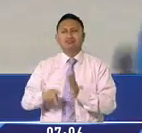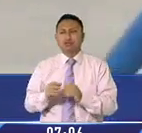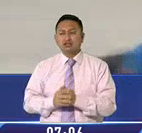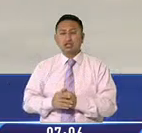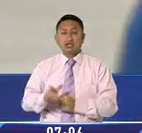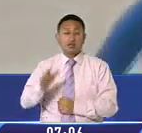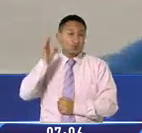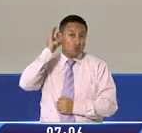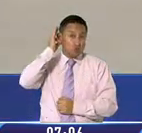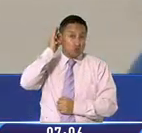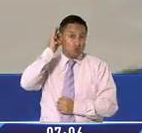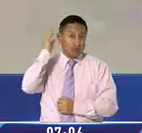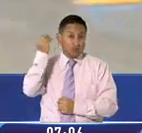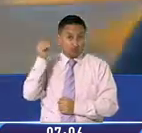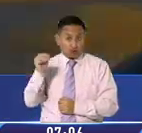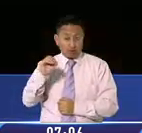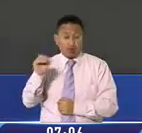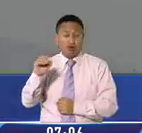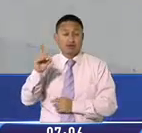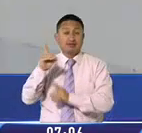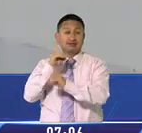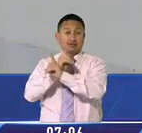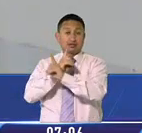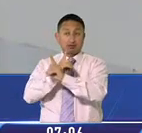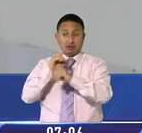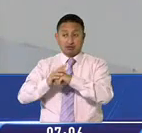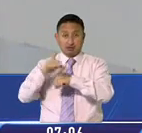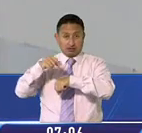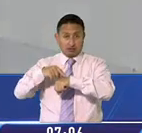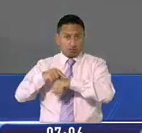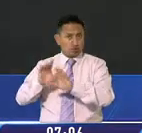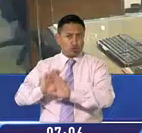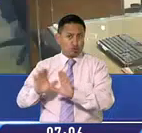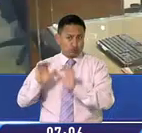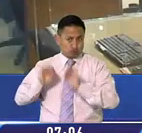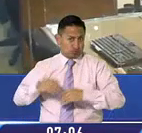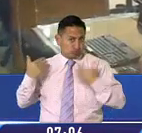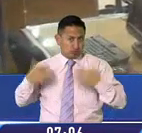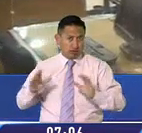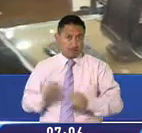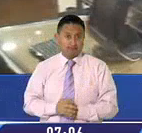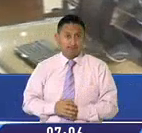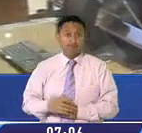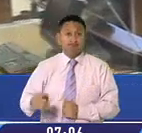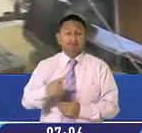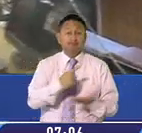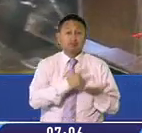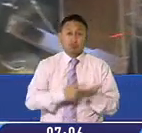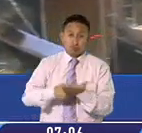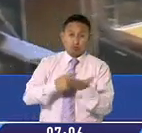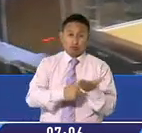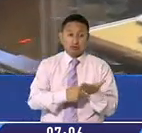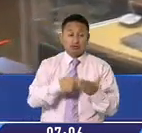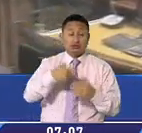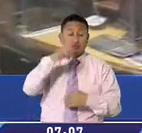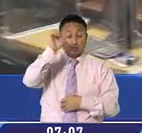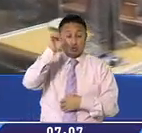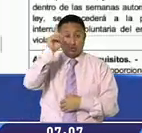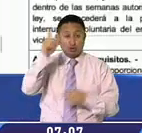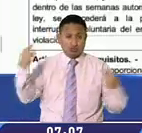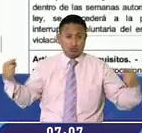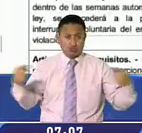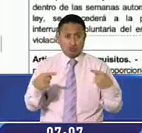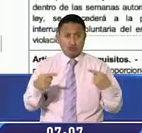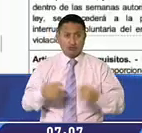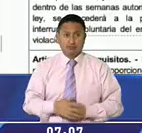no existan plazos para ejercer el aborto. Durante el debate, las posturas estuvieron divididas. De no considerar